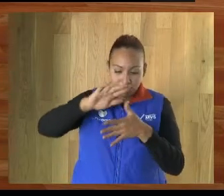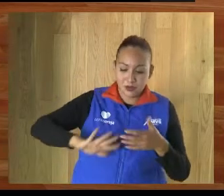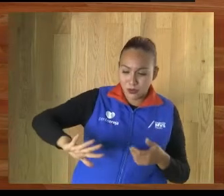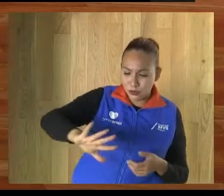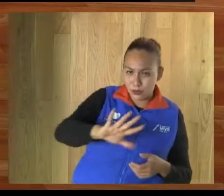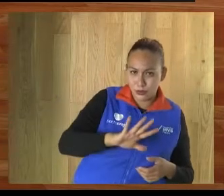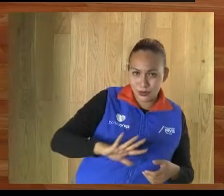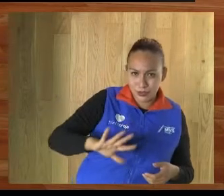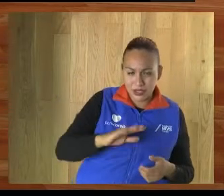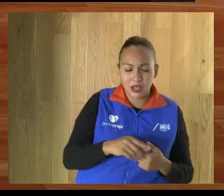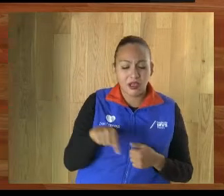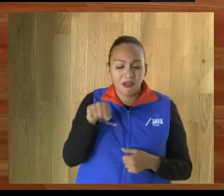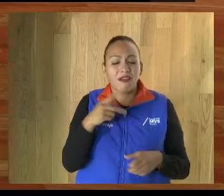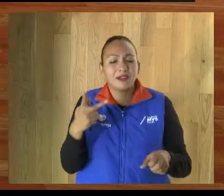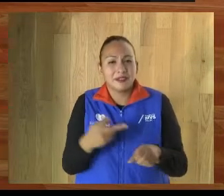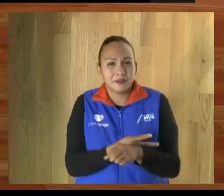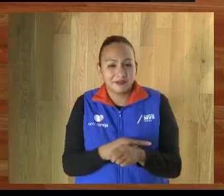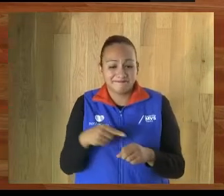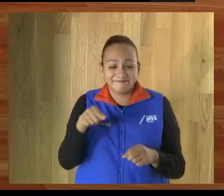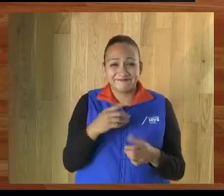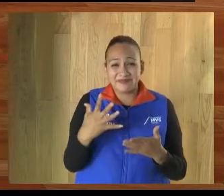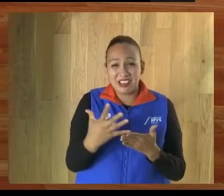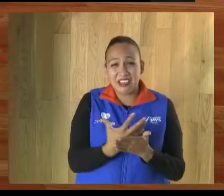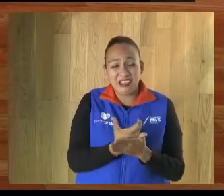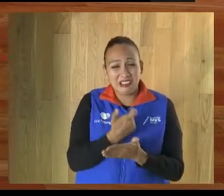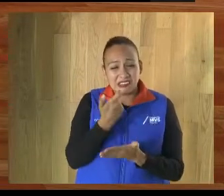desiguales del planeta y, bueno, pues